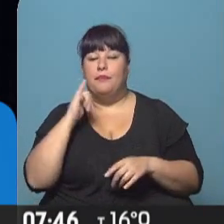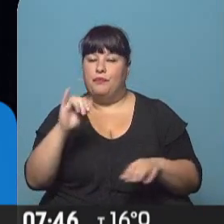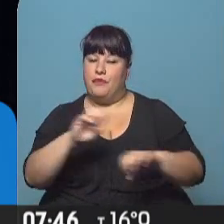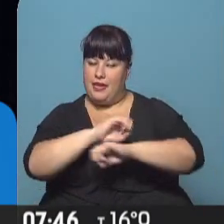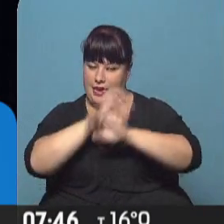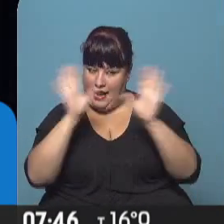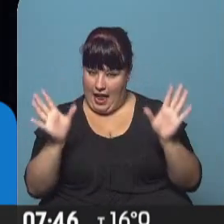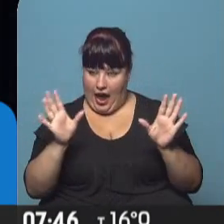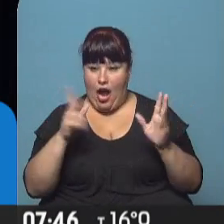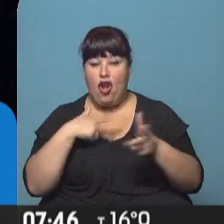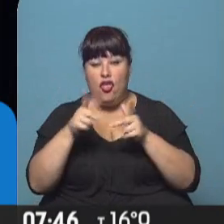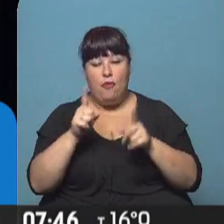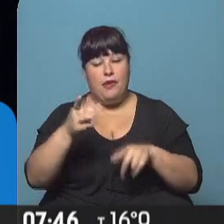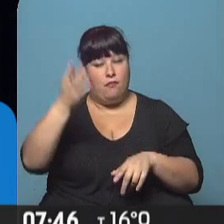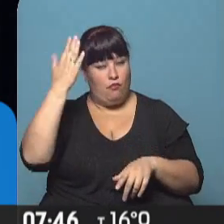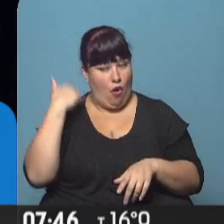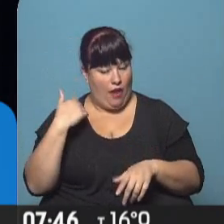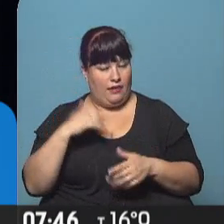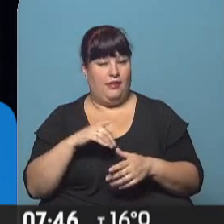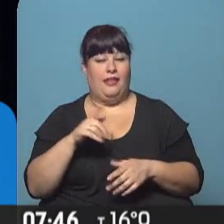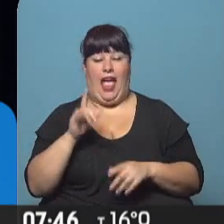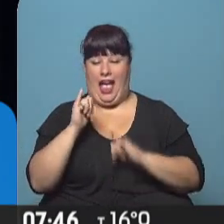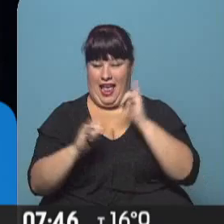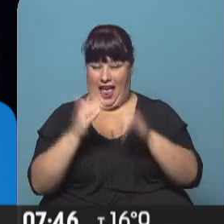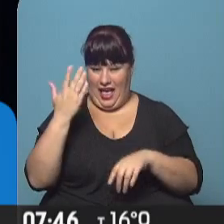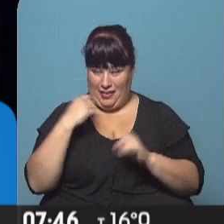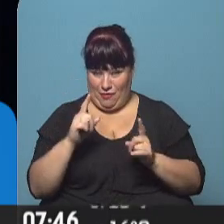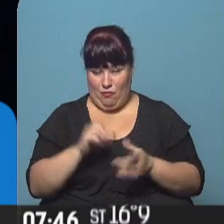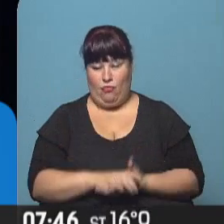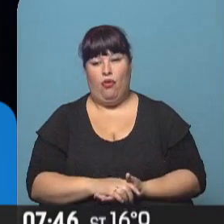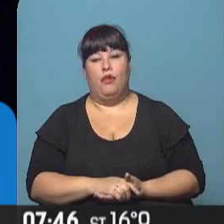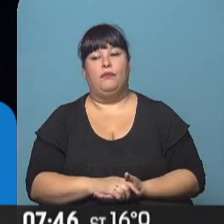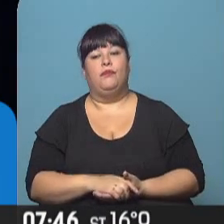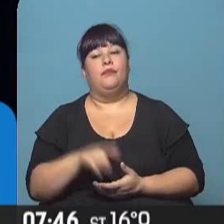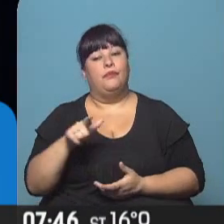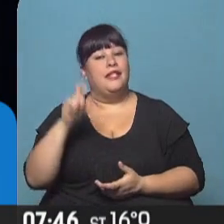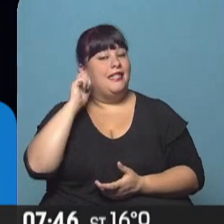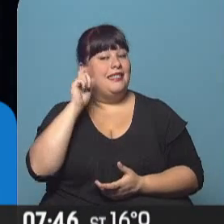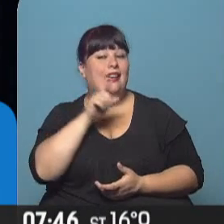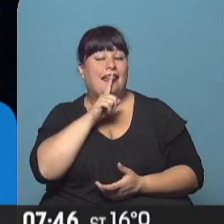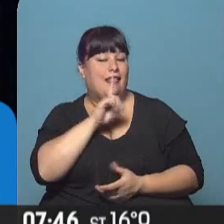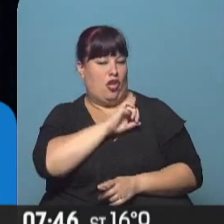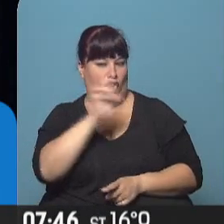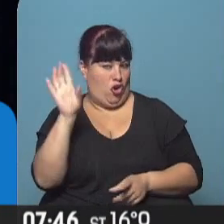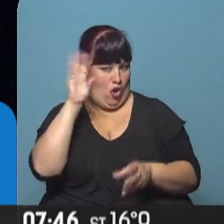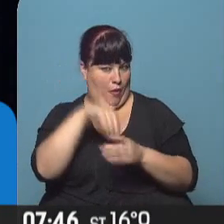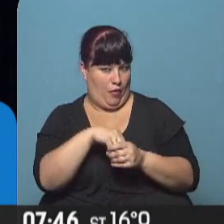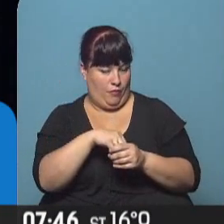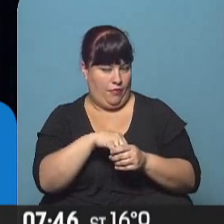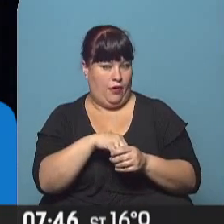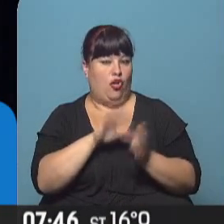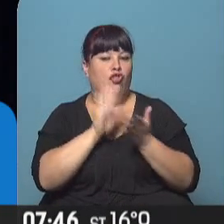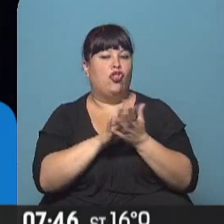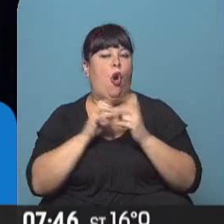bien aclarado, tal como lo hicimos el día de ayer, que esta CGT no participó de